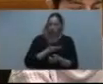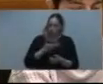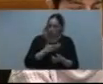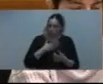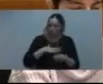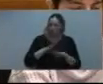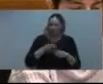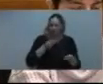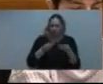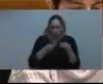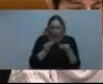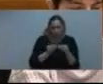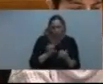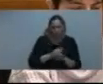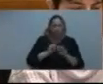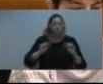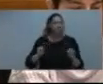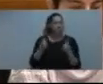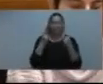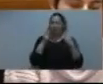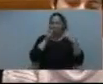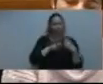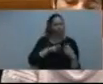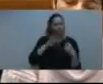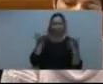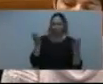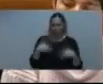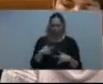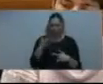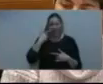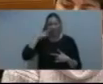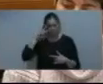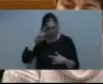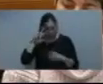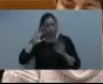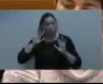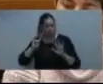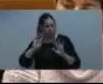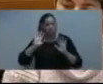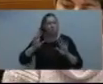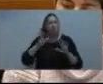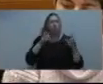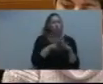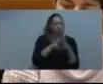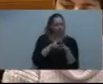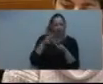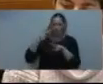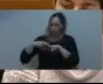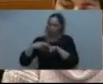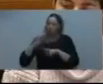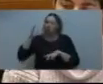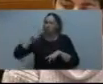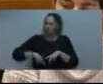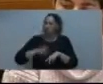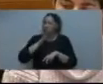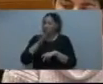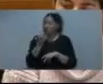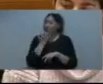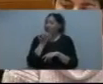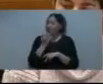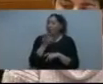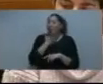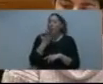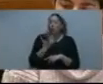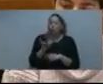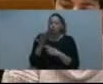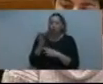definitivo. No se ha hecho. Primero los expertos, fundamentales, pero pasemos a la sociedad y a los políticos. Porque esto al final, y los ejemplos de éxito, que a mí siempre me gusta fijarme,